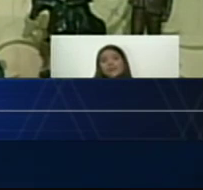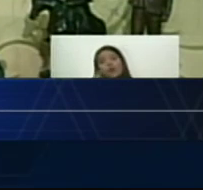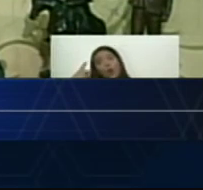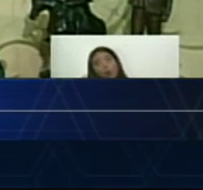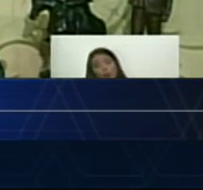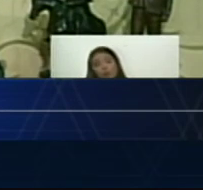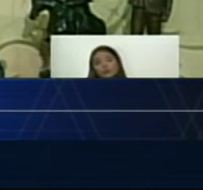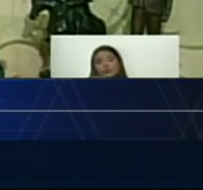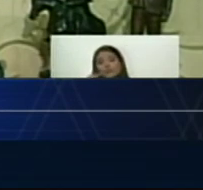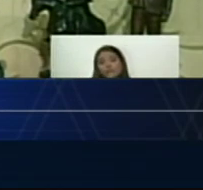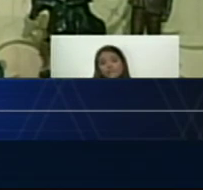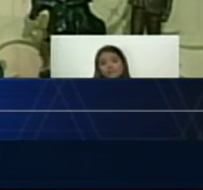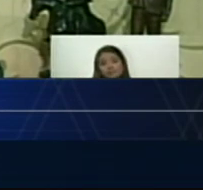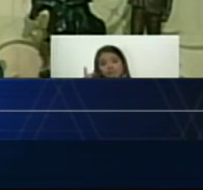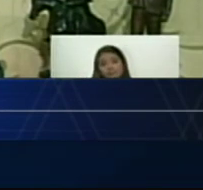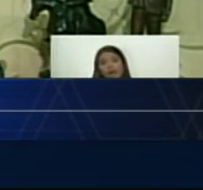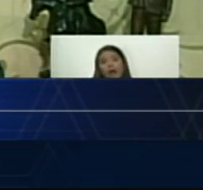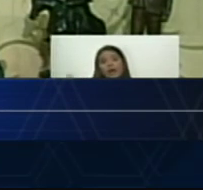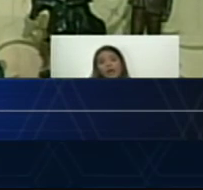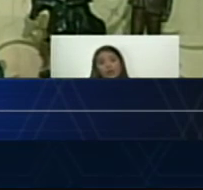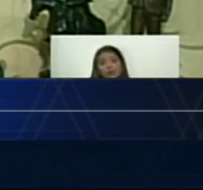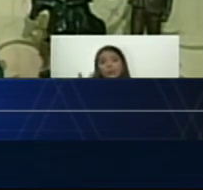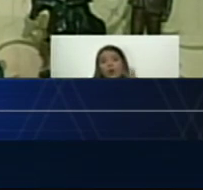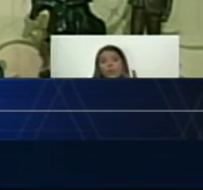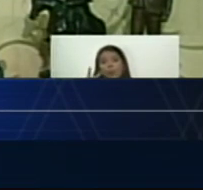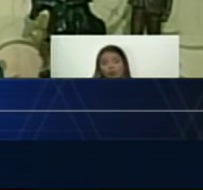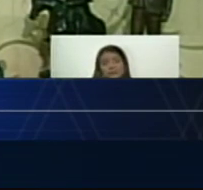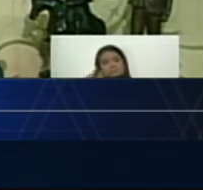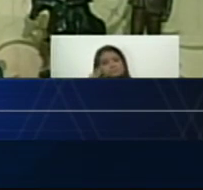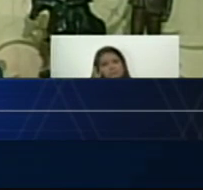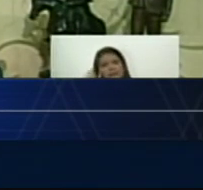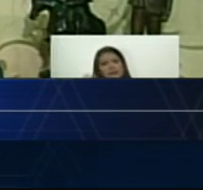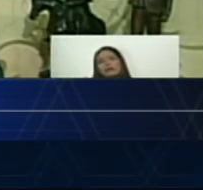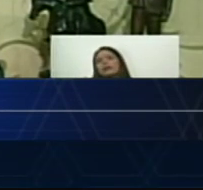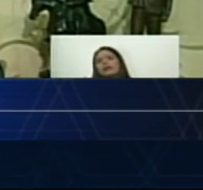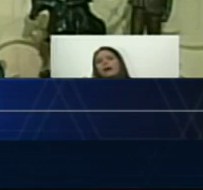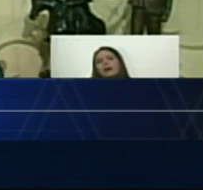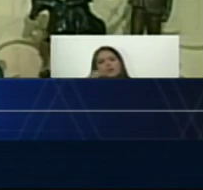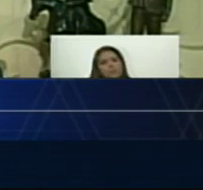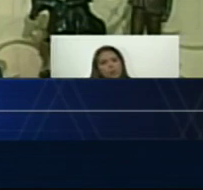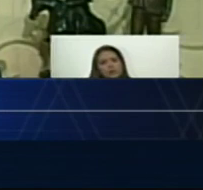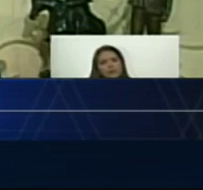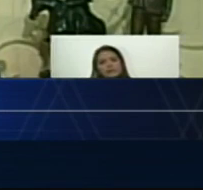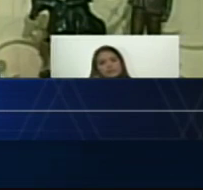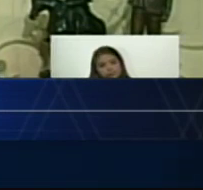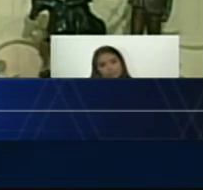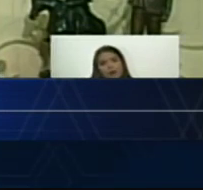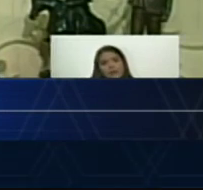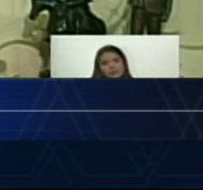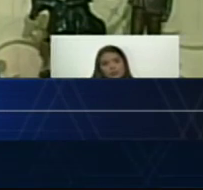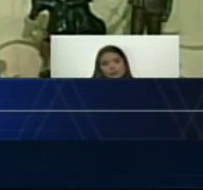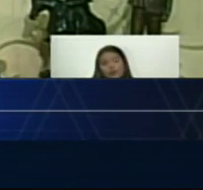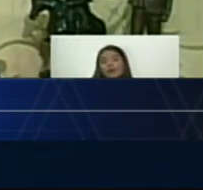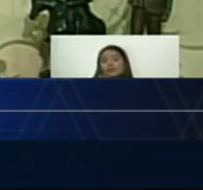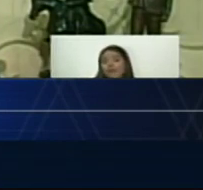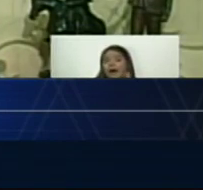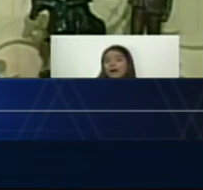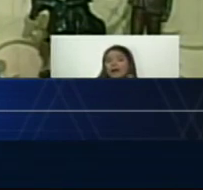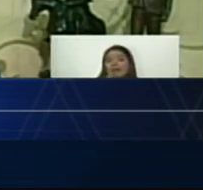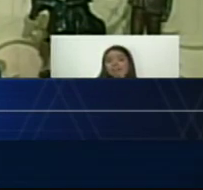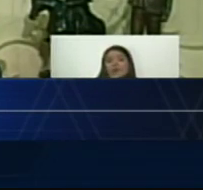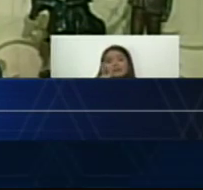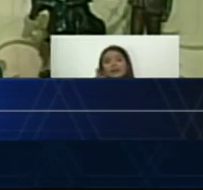orden social, económico o político que estime conveniente a las circunstancias, de conformidad con los artículos